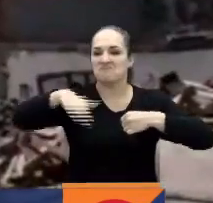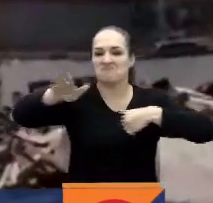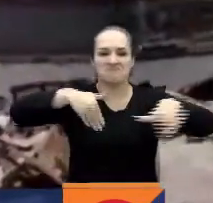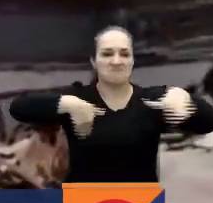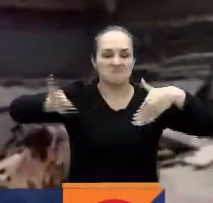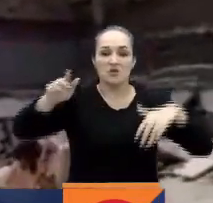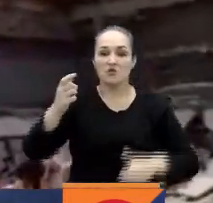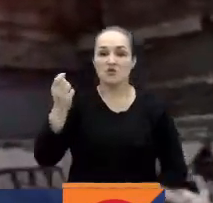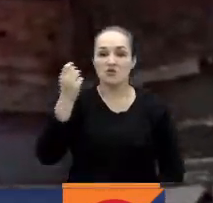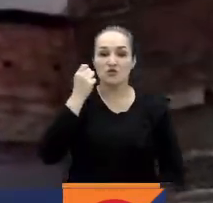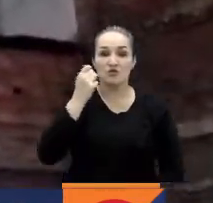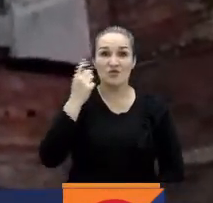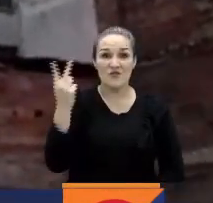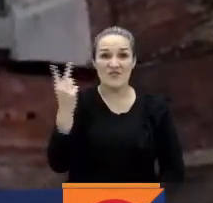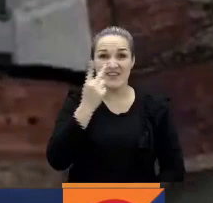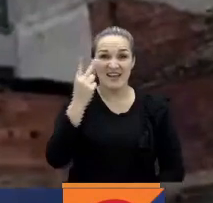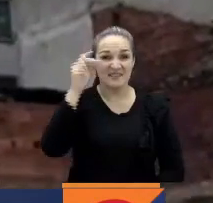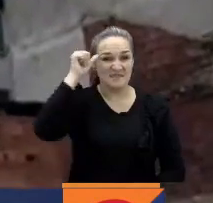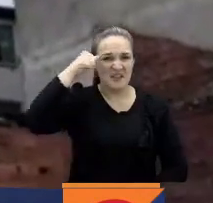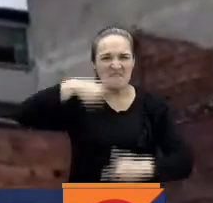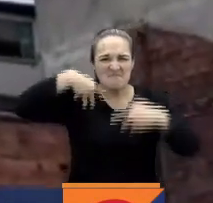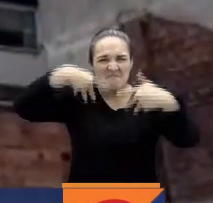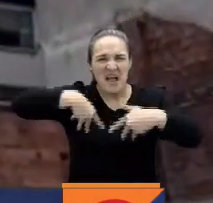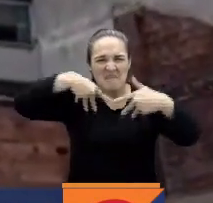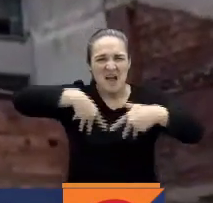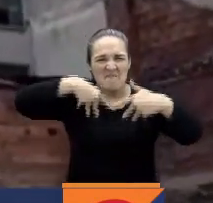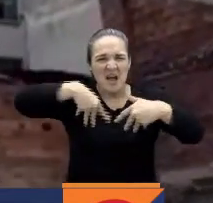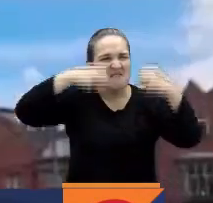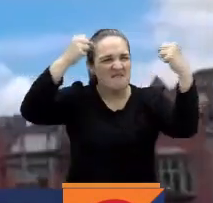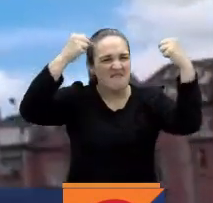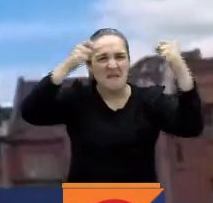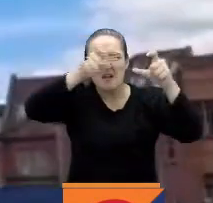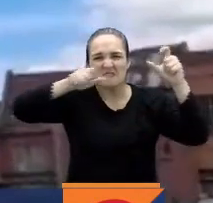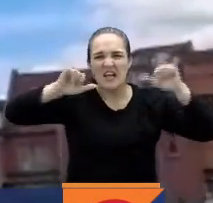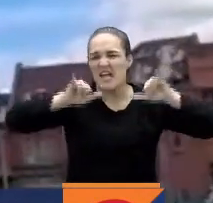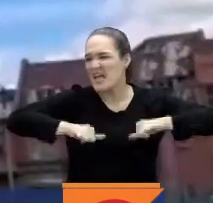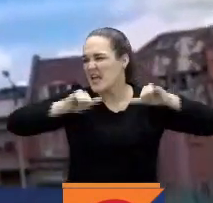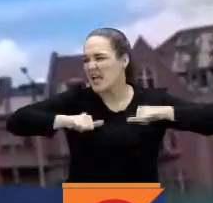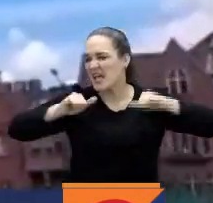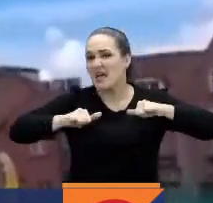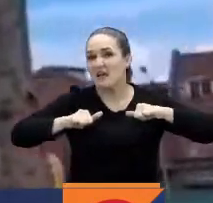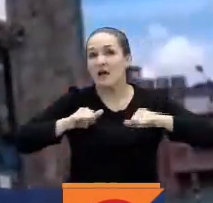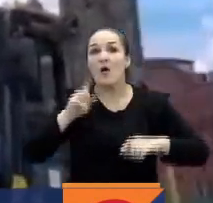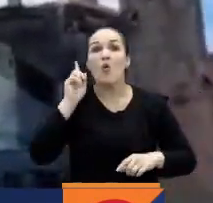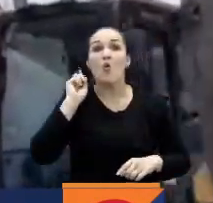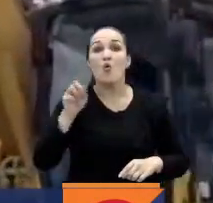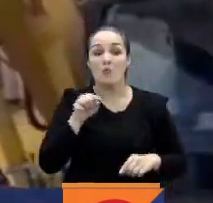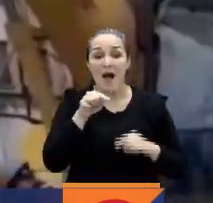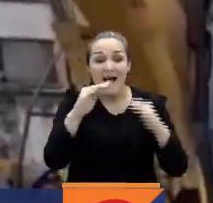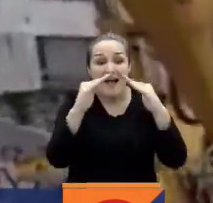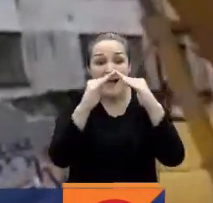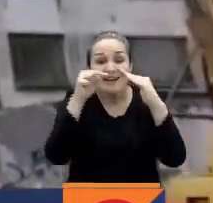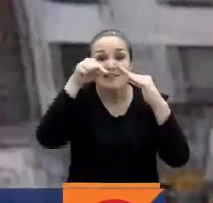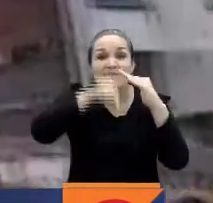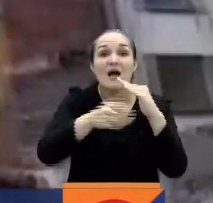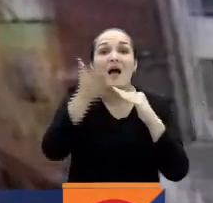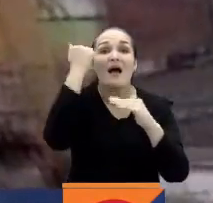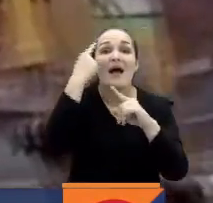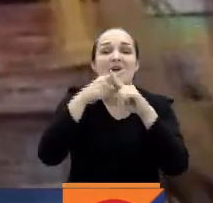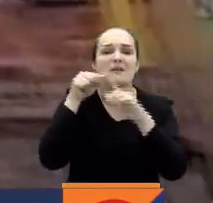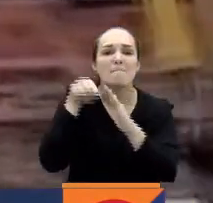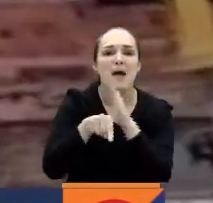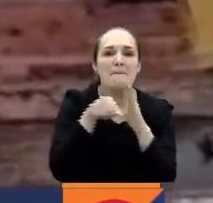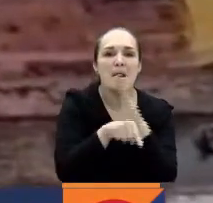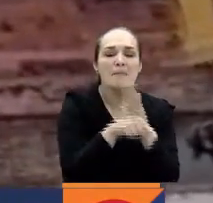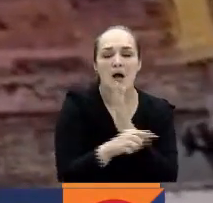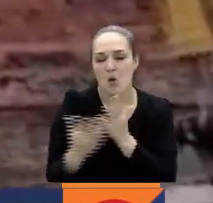viernes pasado en medio de protestas en donde presuntamente, según las autoridades, se cometieron asesinatos por la organización criminal Los